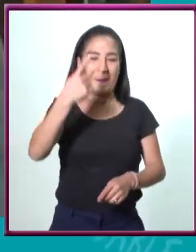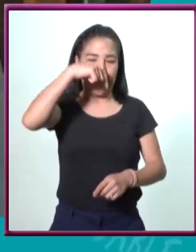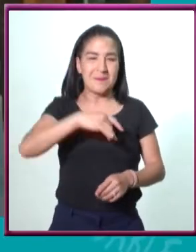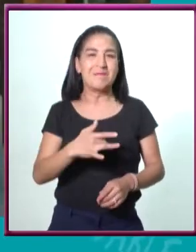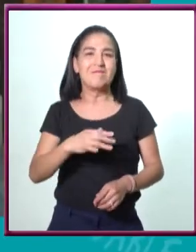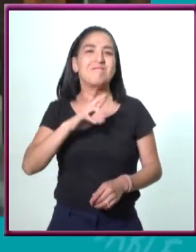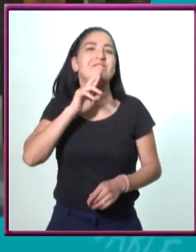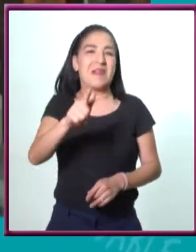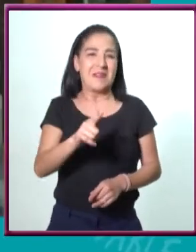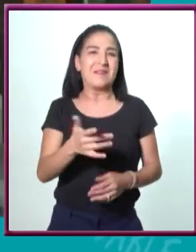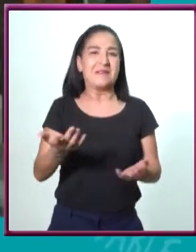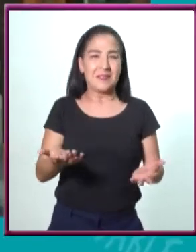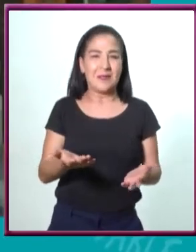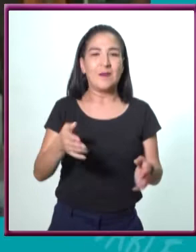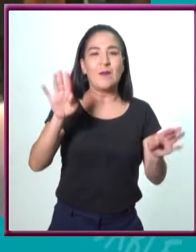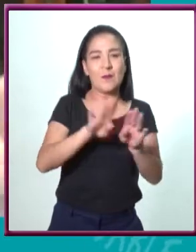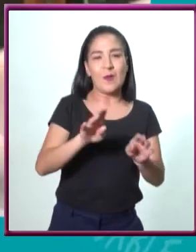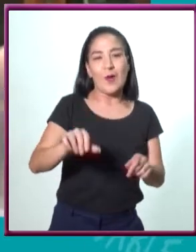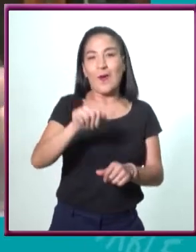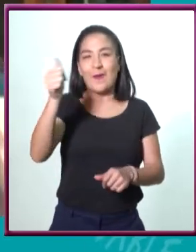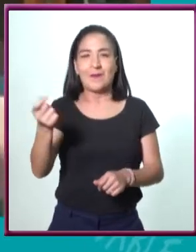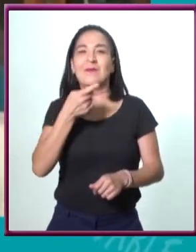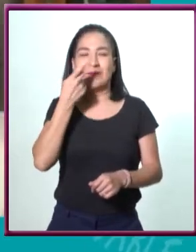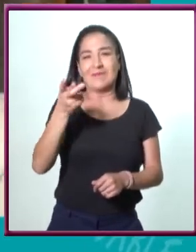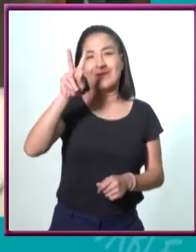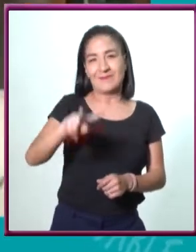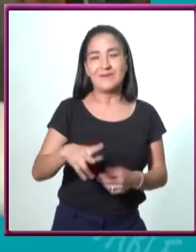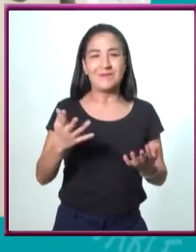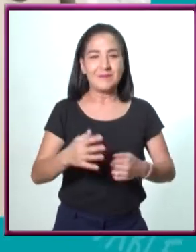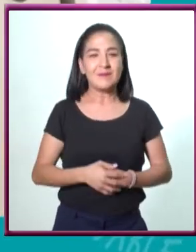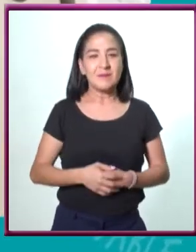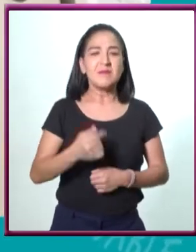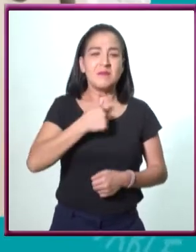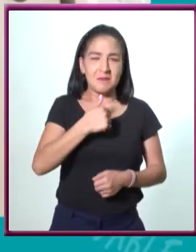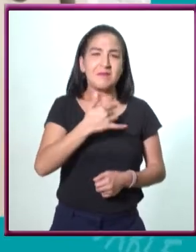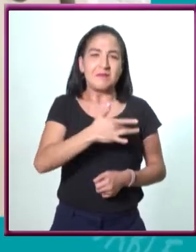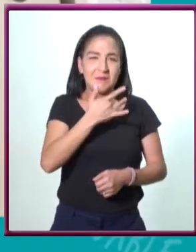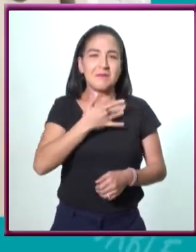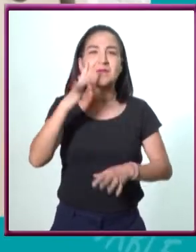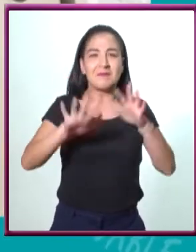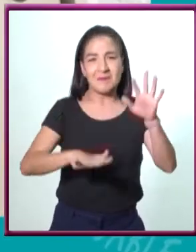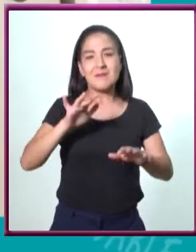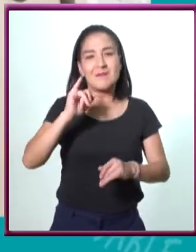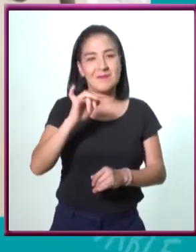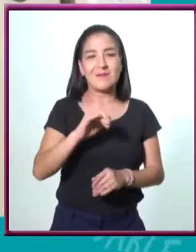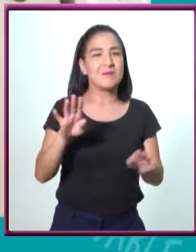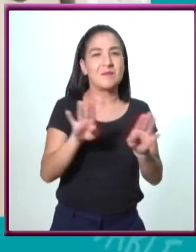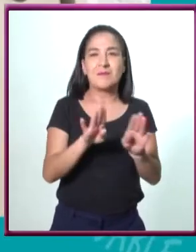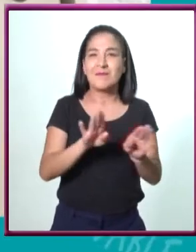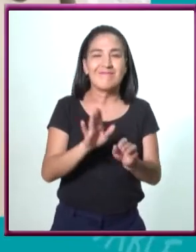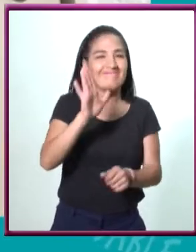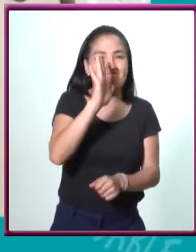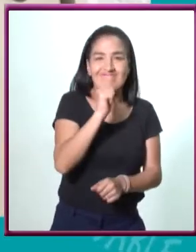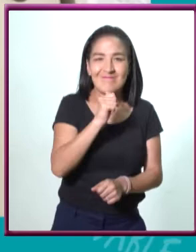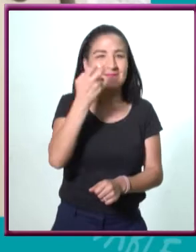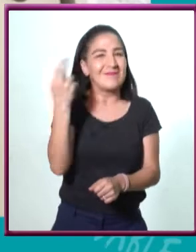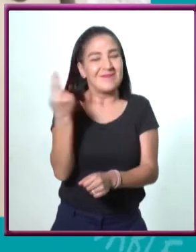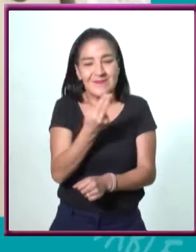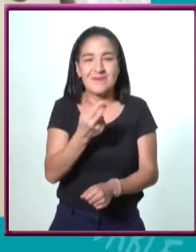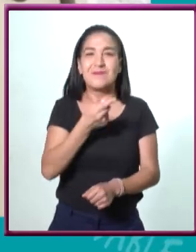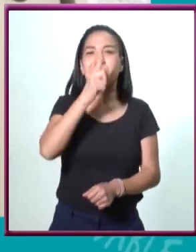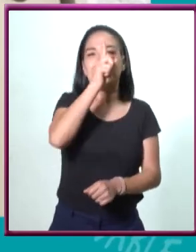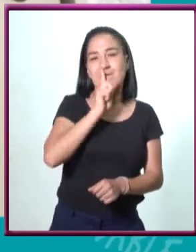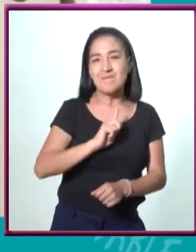mismo, no la otra opción de decir la verdad. Sí considero que hay ocasiones donde es inevitable mentir,